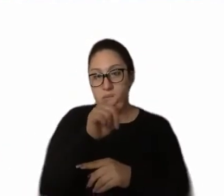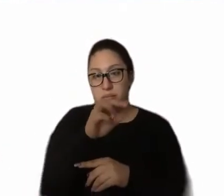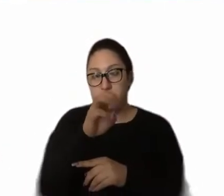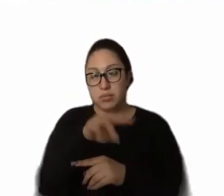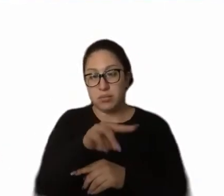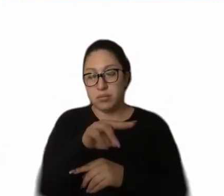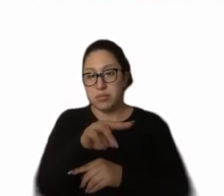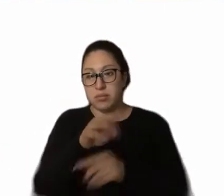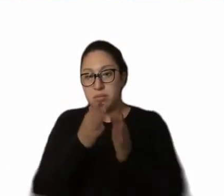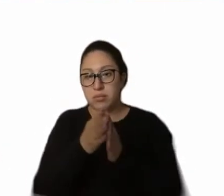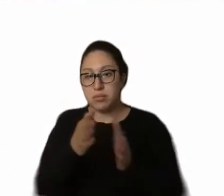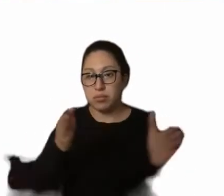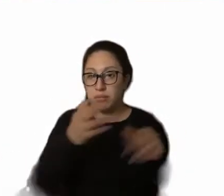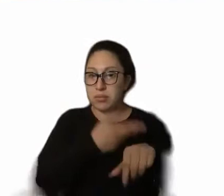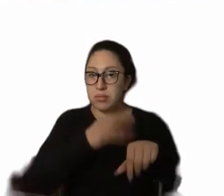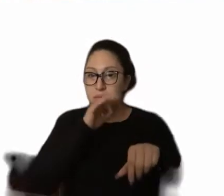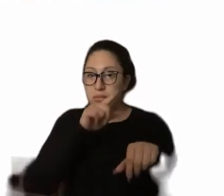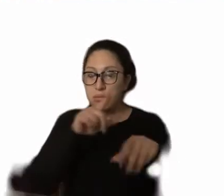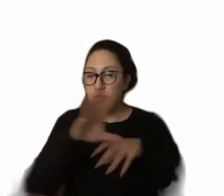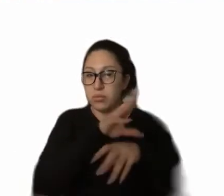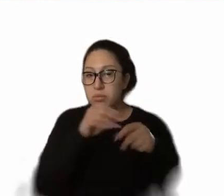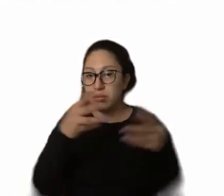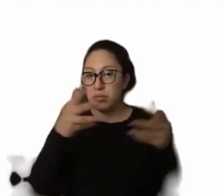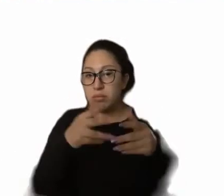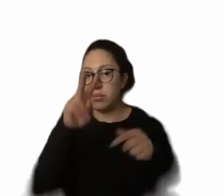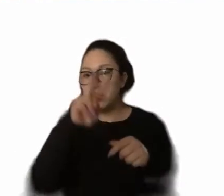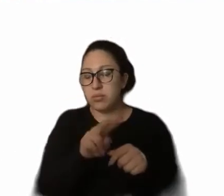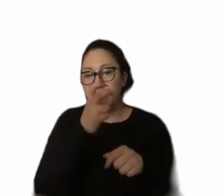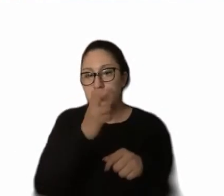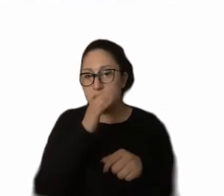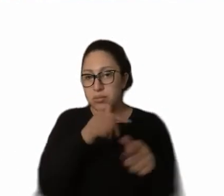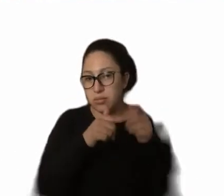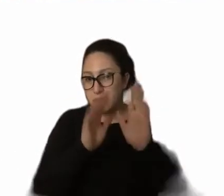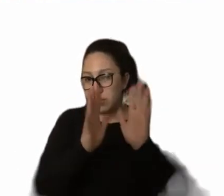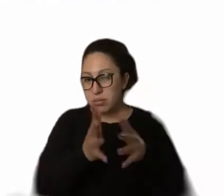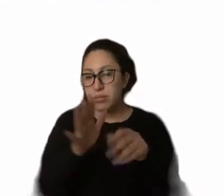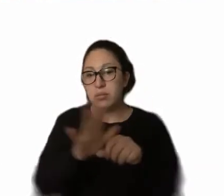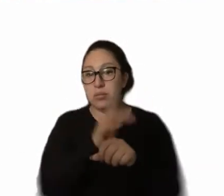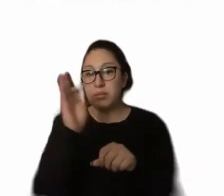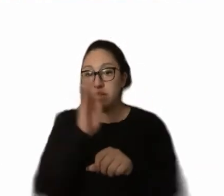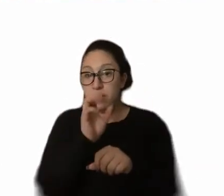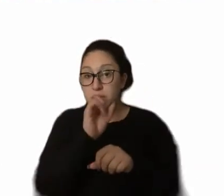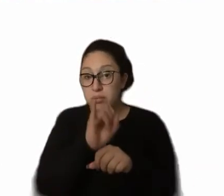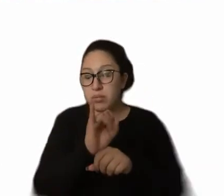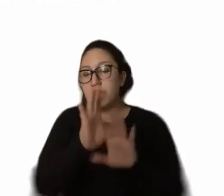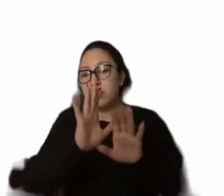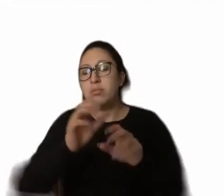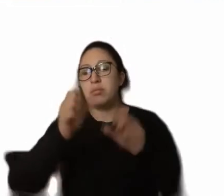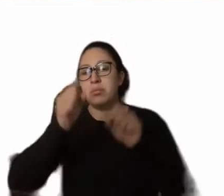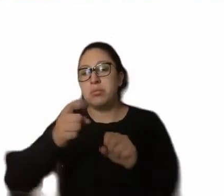coincidimos todos, pero la forma sí es relevante para no dejar estos antecedentes. Efectivamente no tenemos